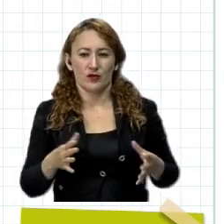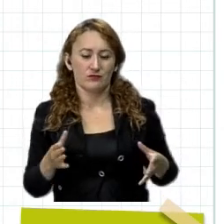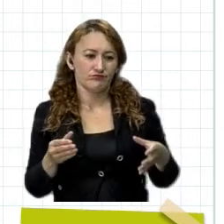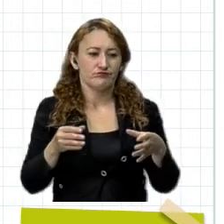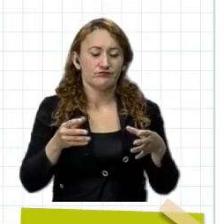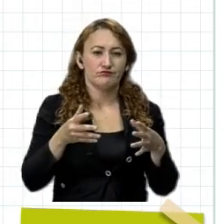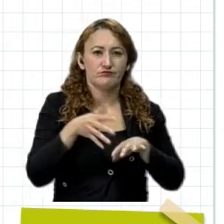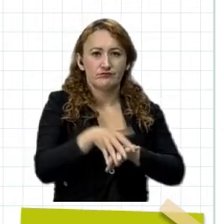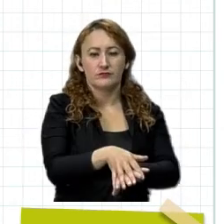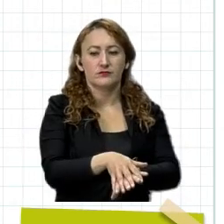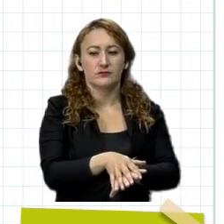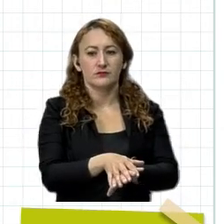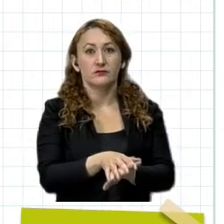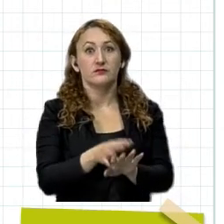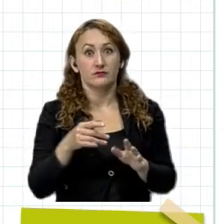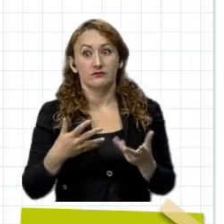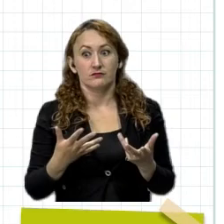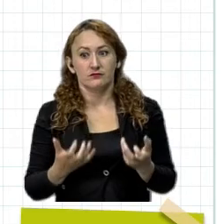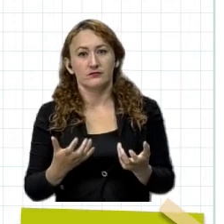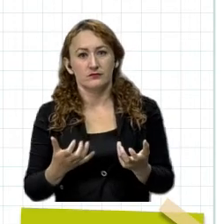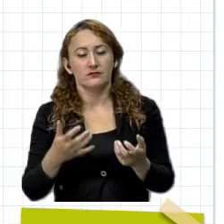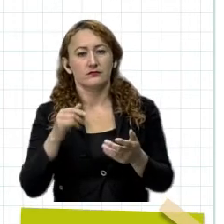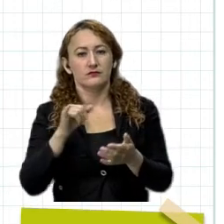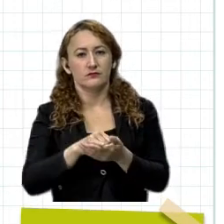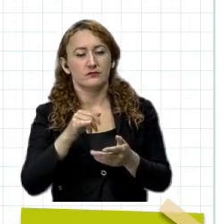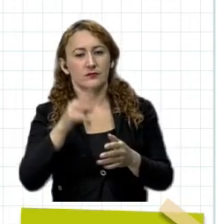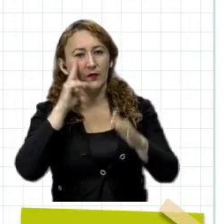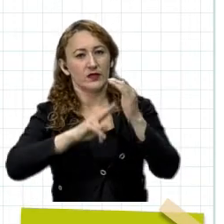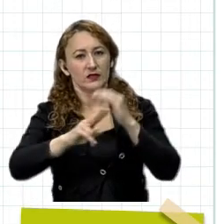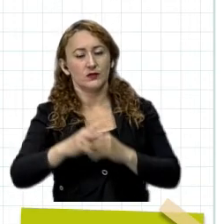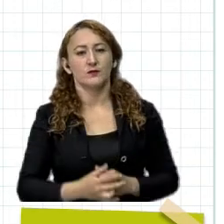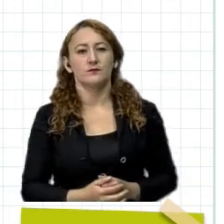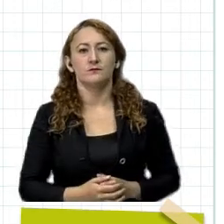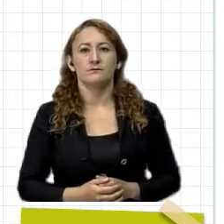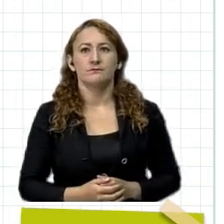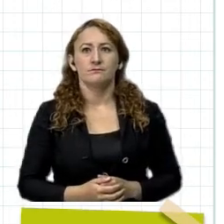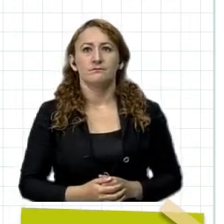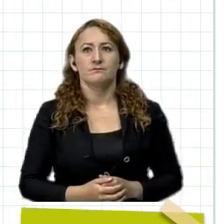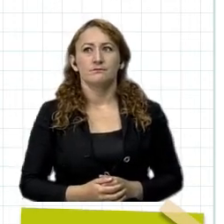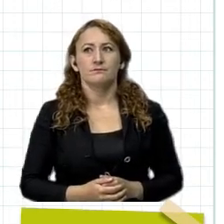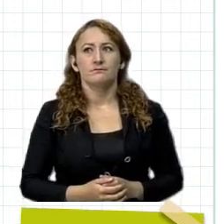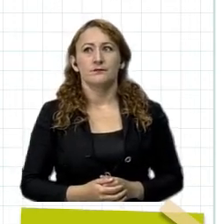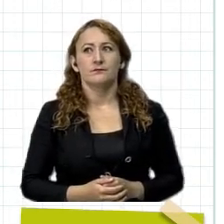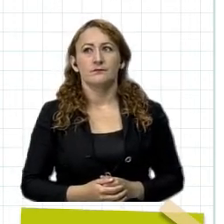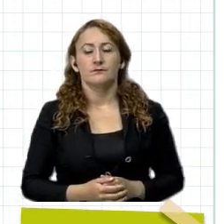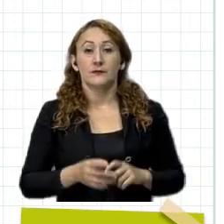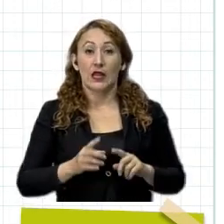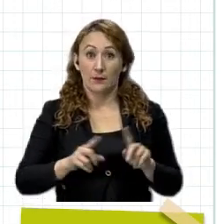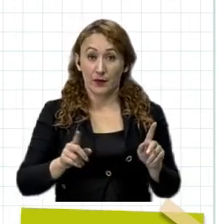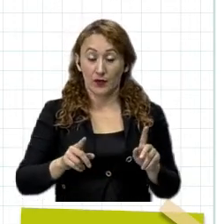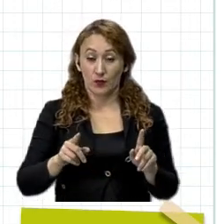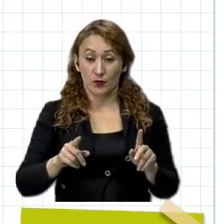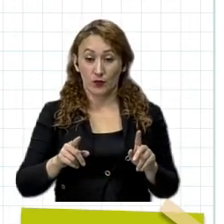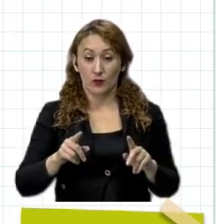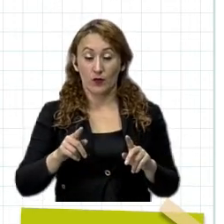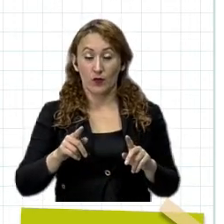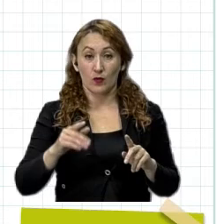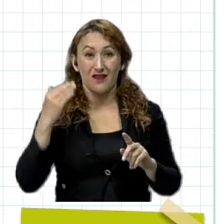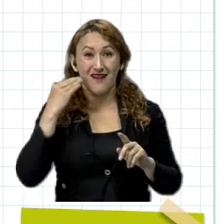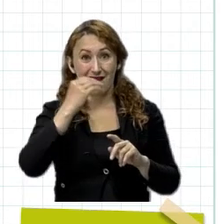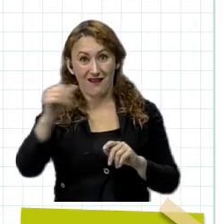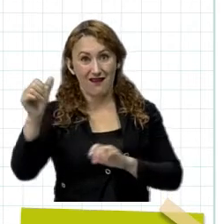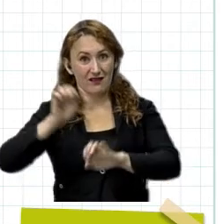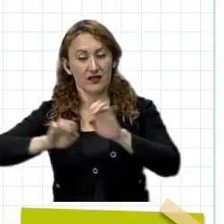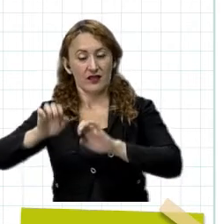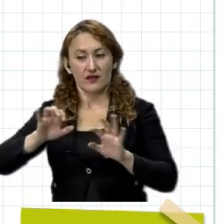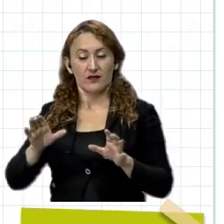hubiéramos deseado esta visión que tenemos. Pero había, es decir, el feminismo fue muy